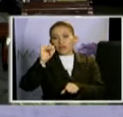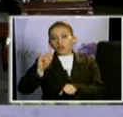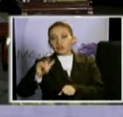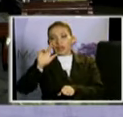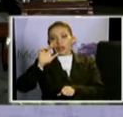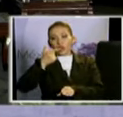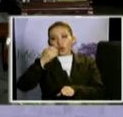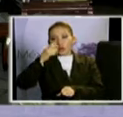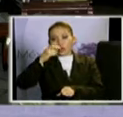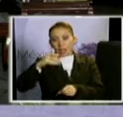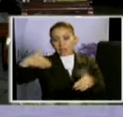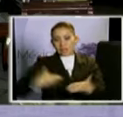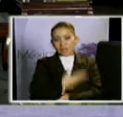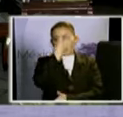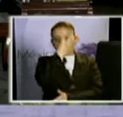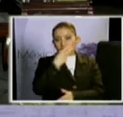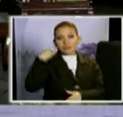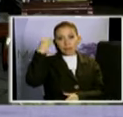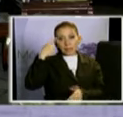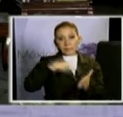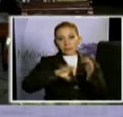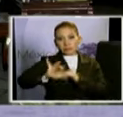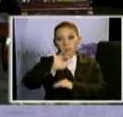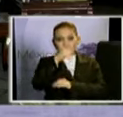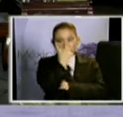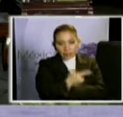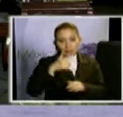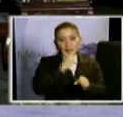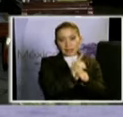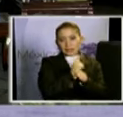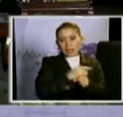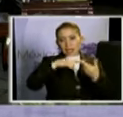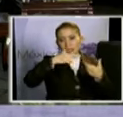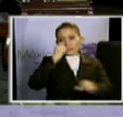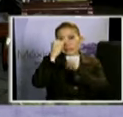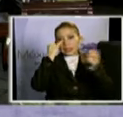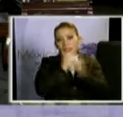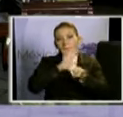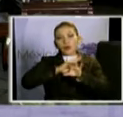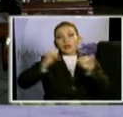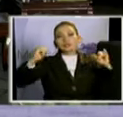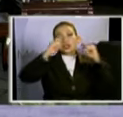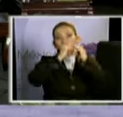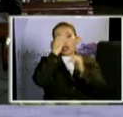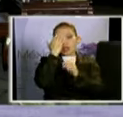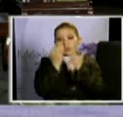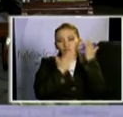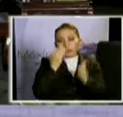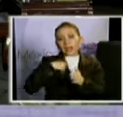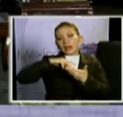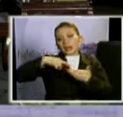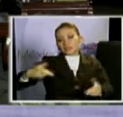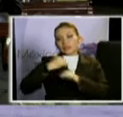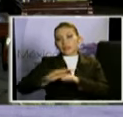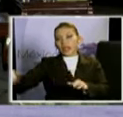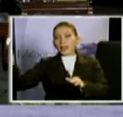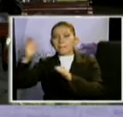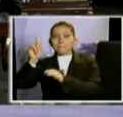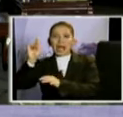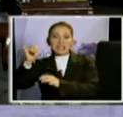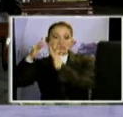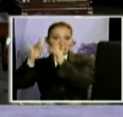Alba Góngora, él nació el 3 de marzo del 57, es licenciado en Relaciones Internacionales por el Instituto de Estudios de Relaciones Internacionales de París,